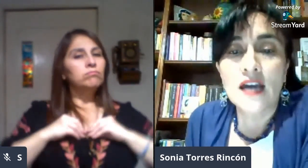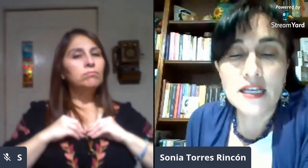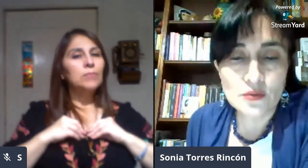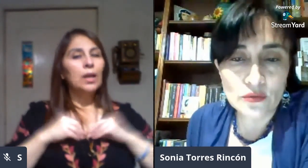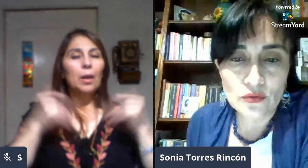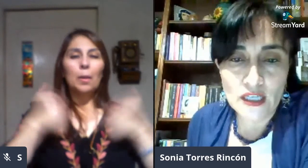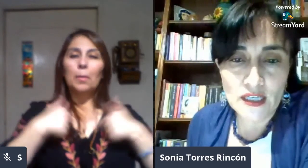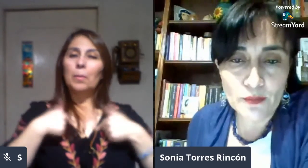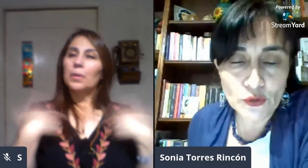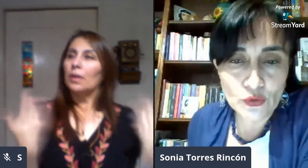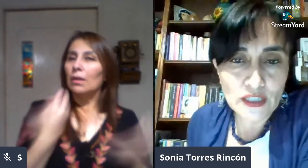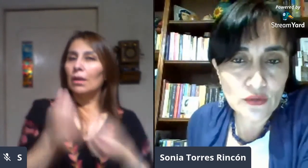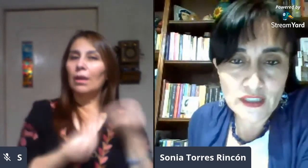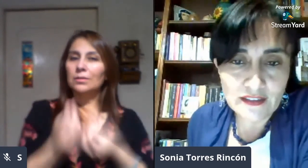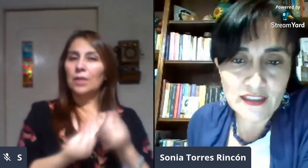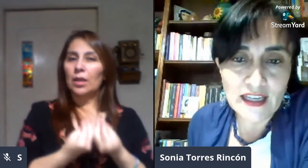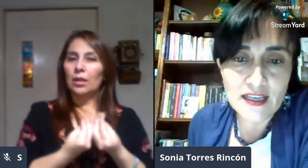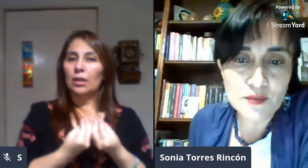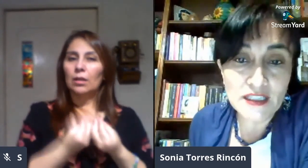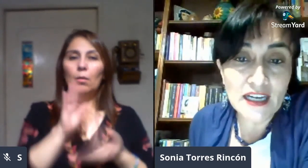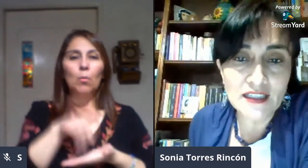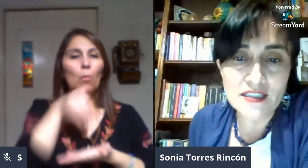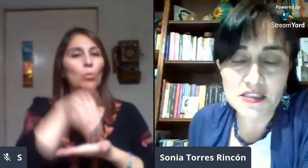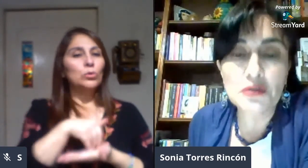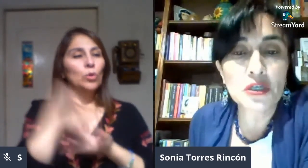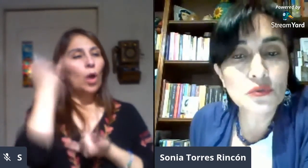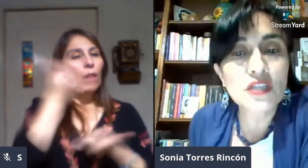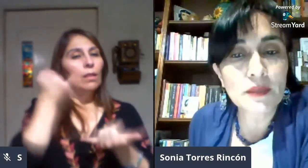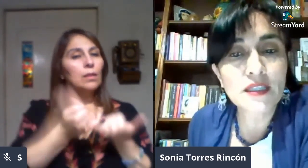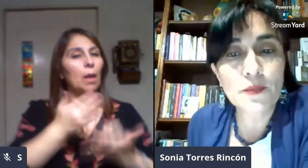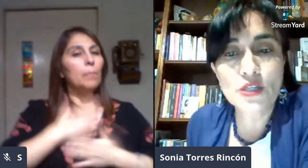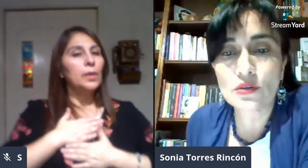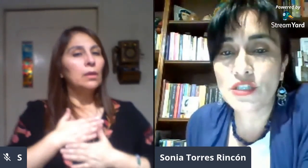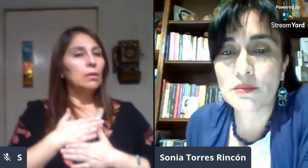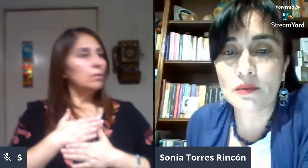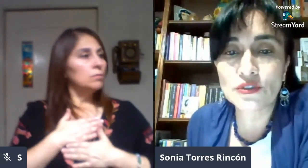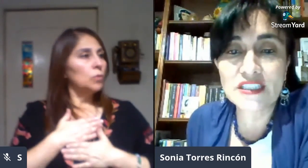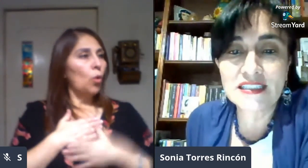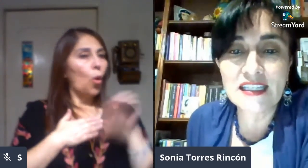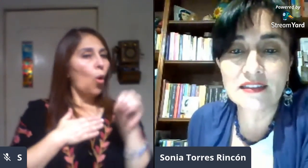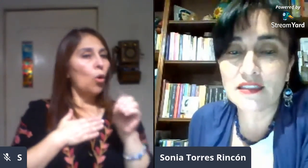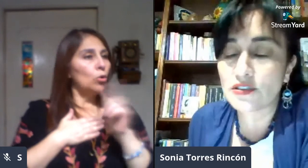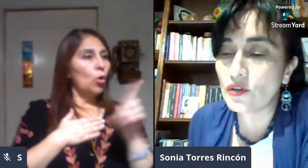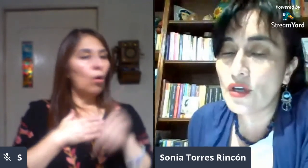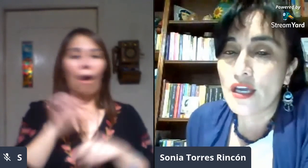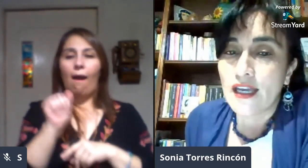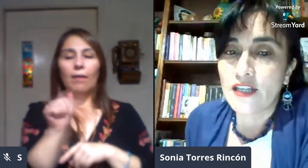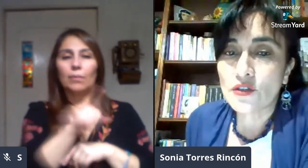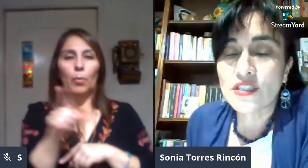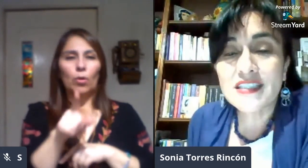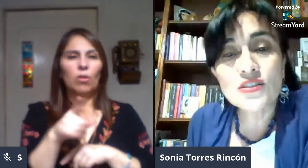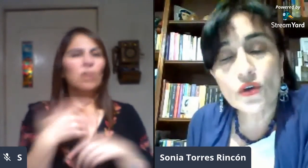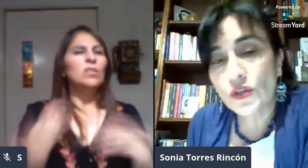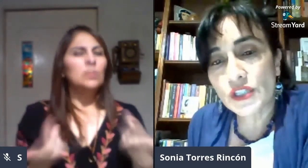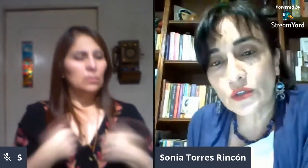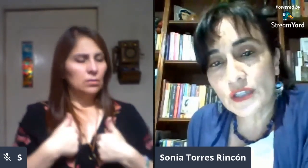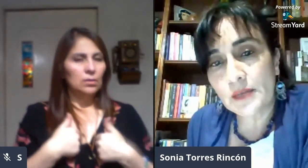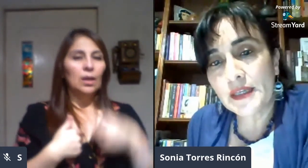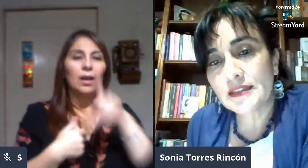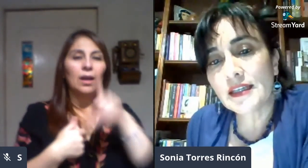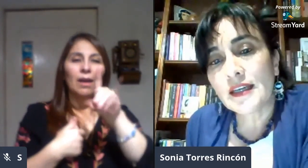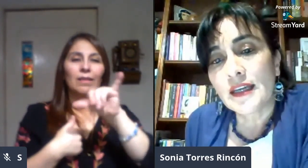demás posturas o identidades binarias, sino que justamente por eso lo llamamos disidentes, ¿no? Entonces